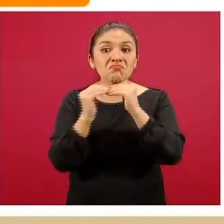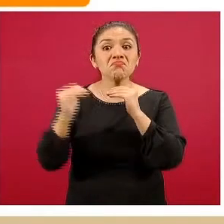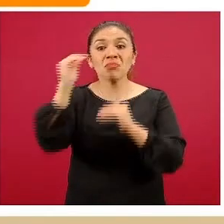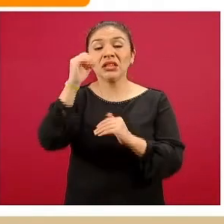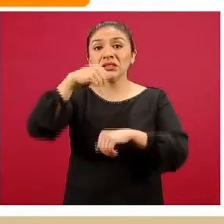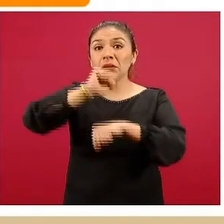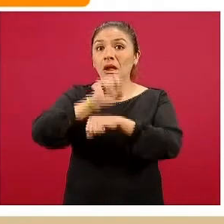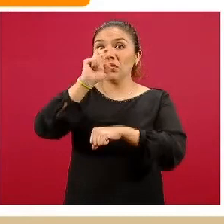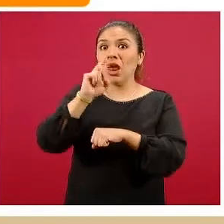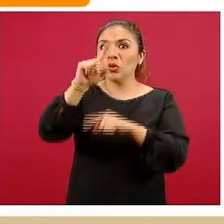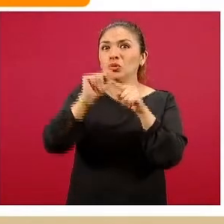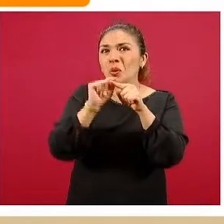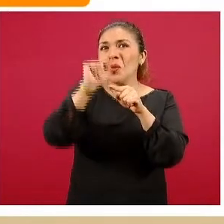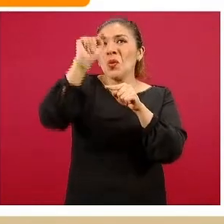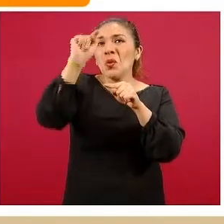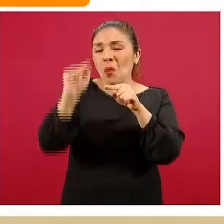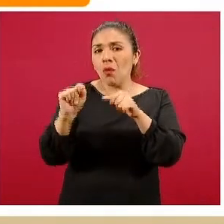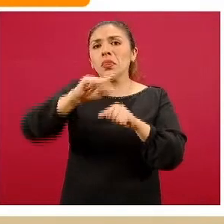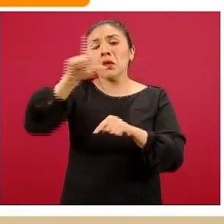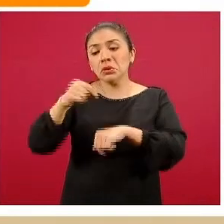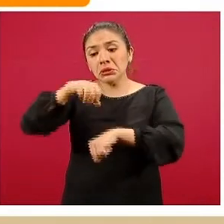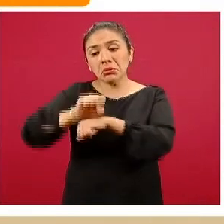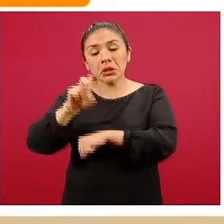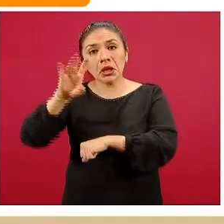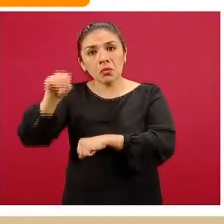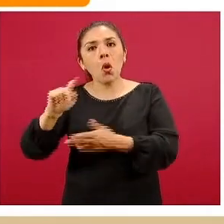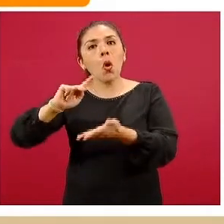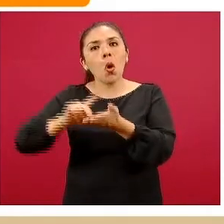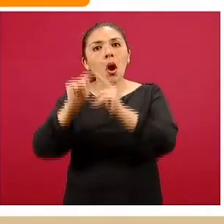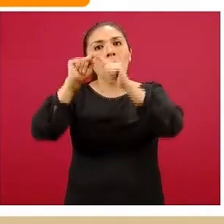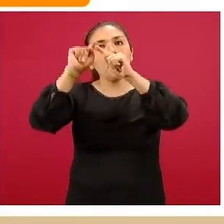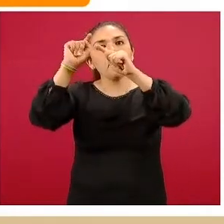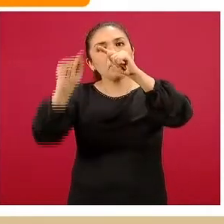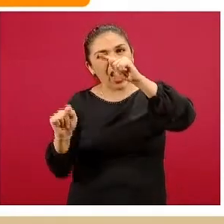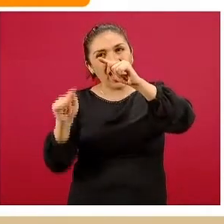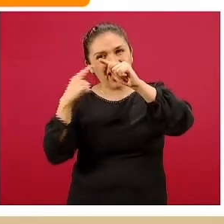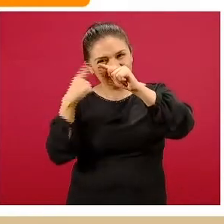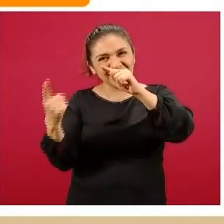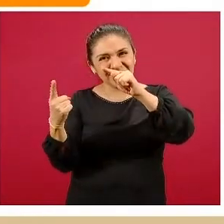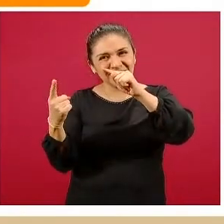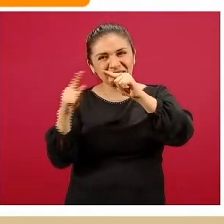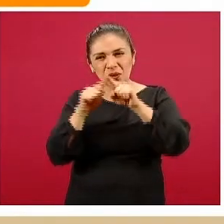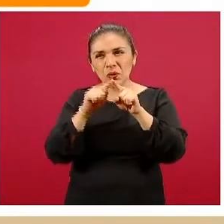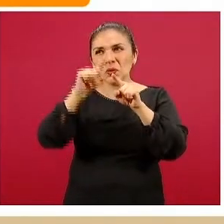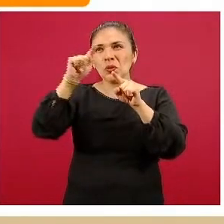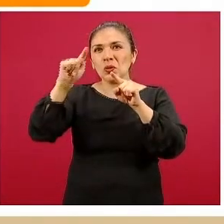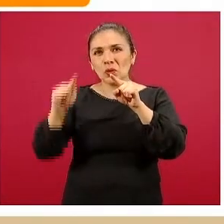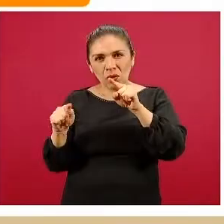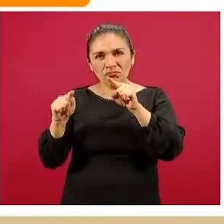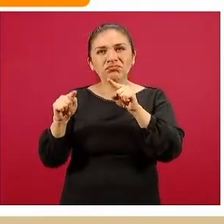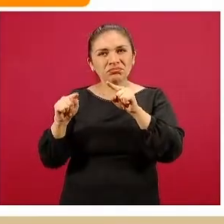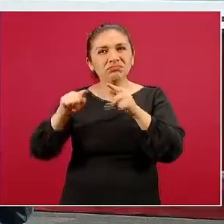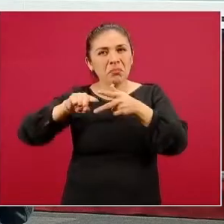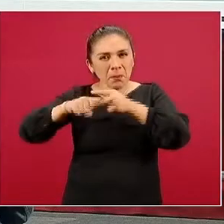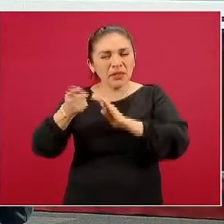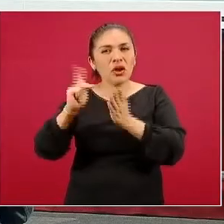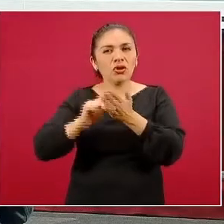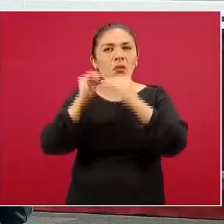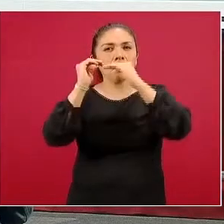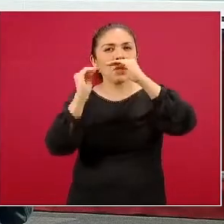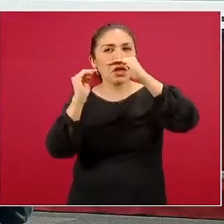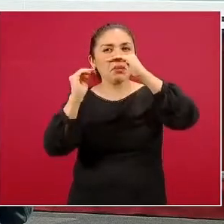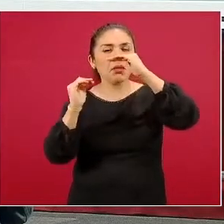semana 38, pero para la semana 39 volvemos a ver otra vez que toma una tendencia